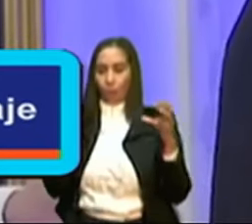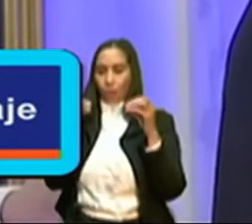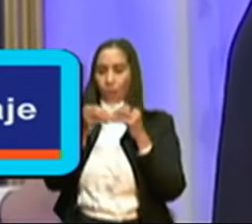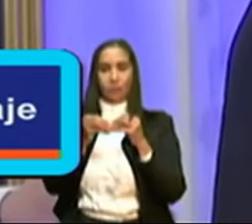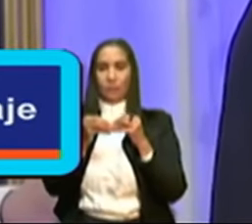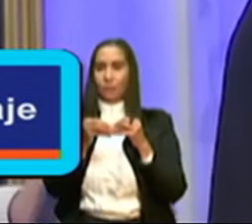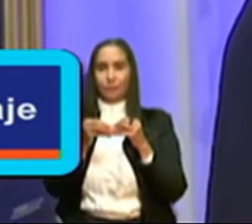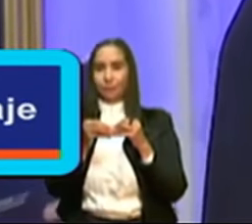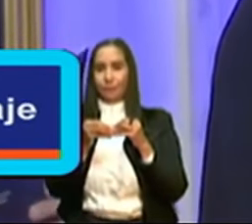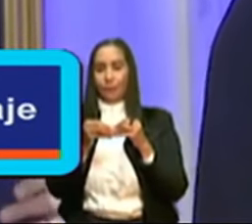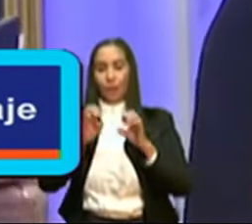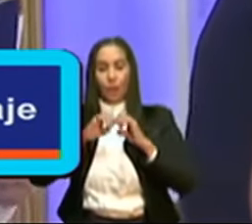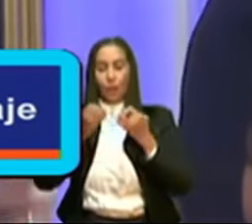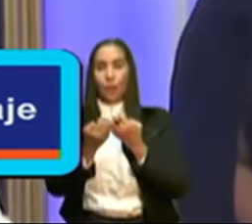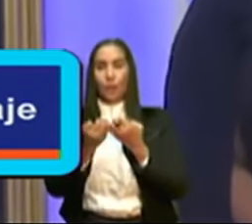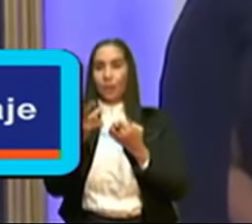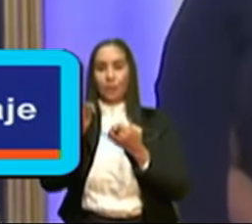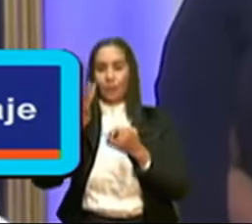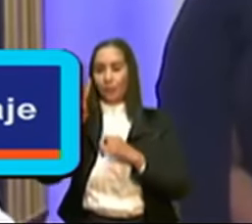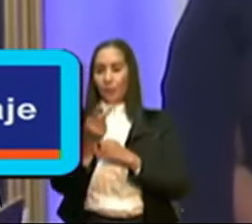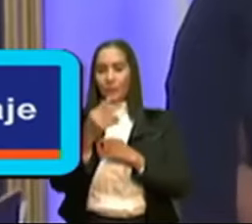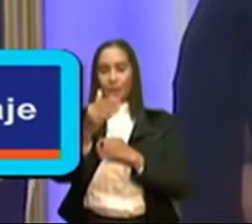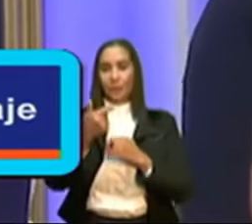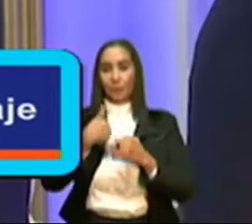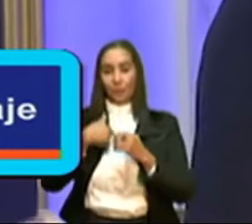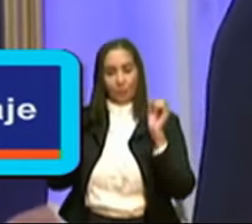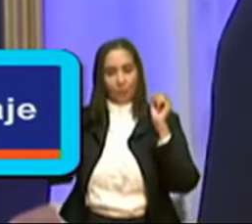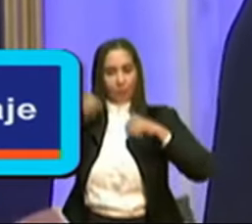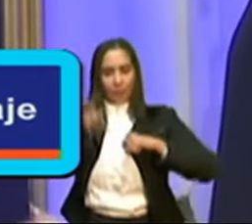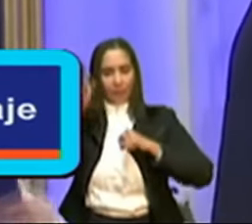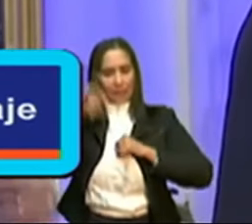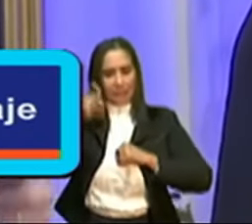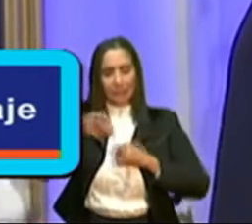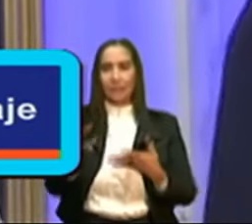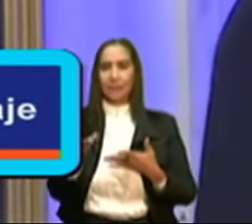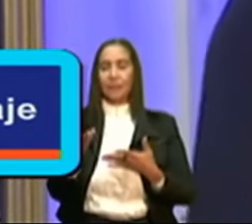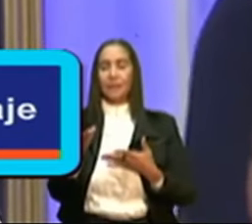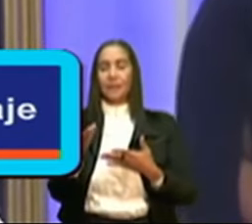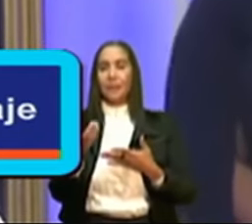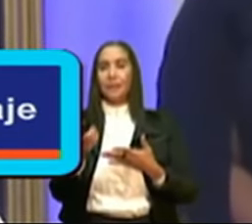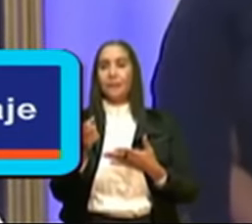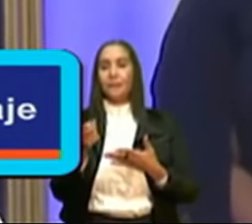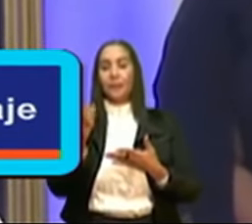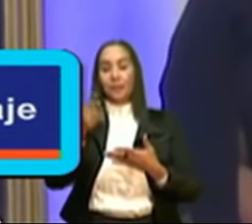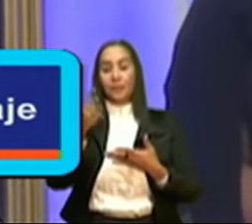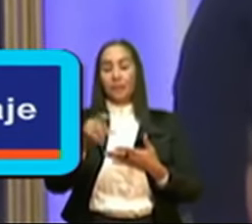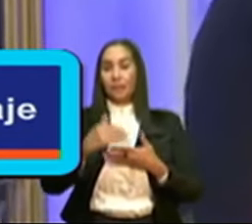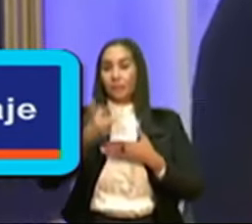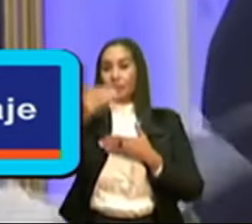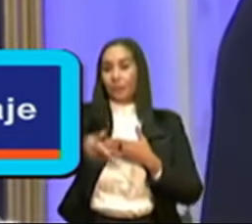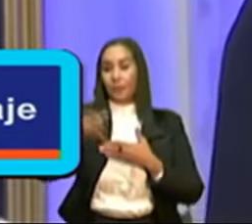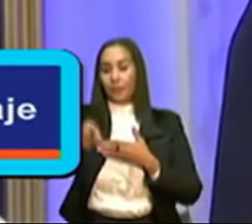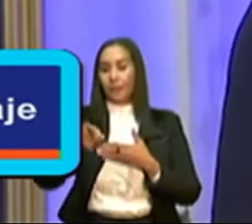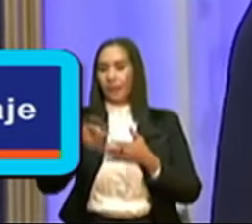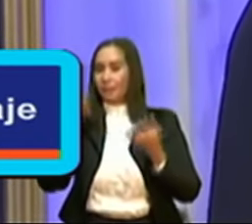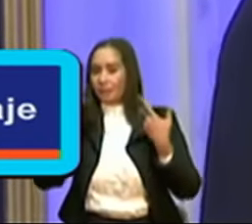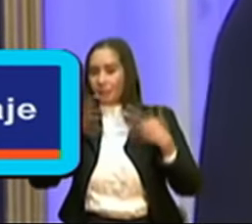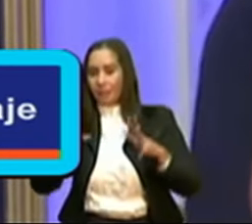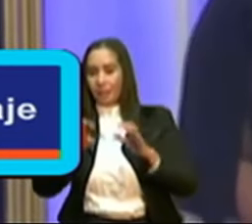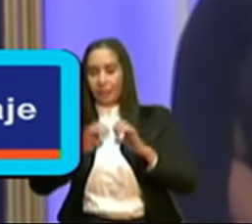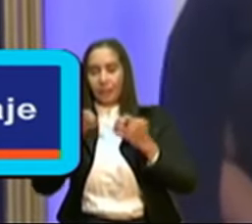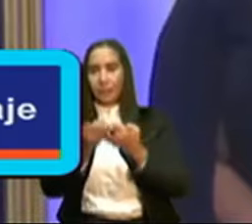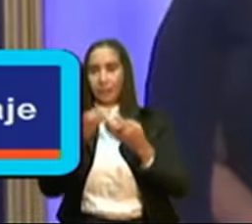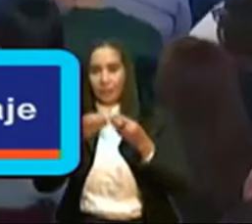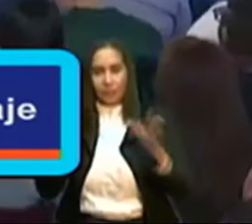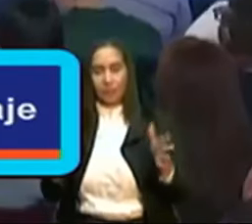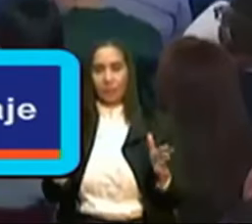los equipos, por eso no hay un segundo lugar que yo le pueda adjudicar ese segundo lugar para que resuelva el problema del equipo, porque nunca. Pero